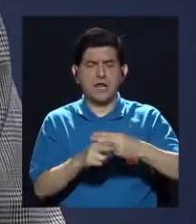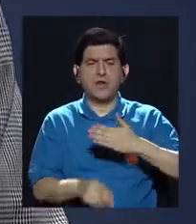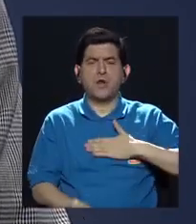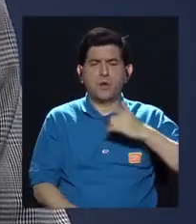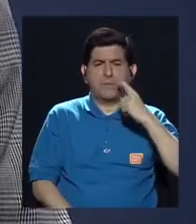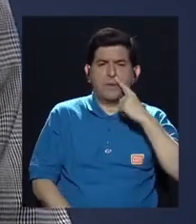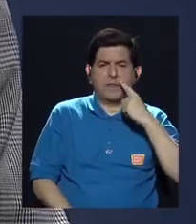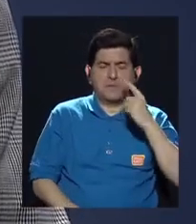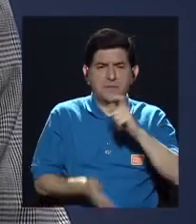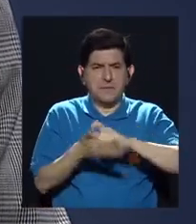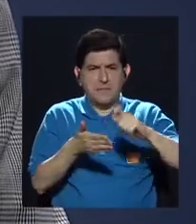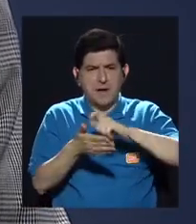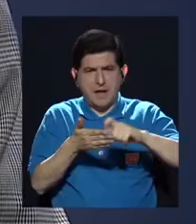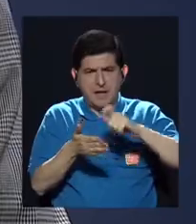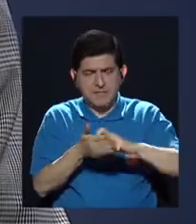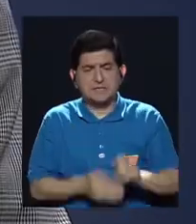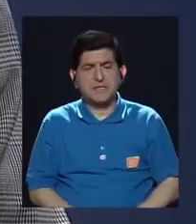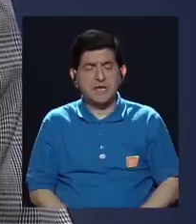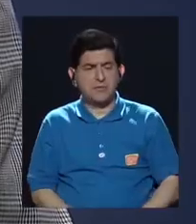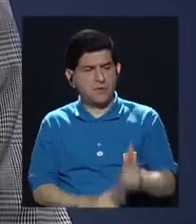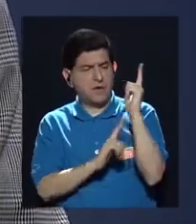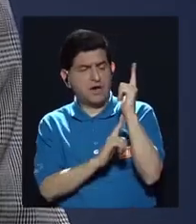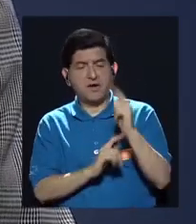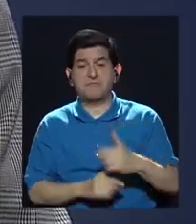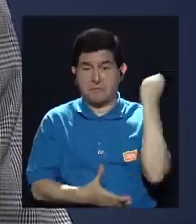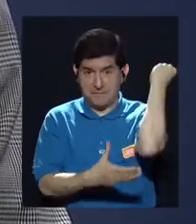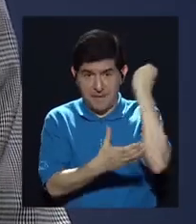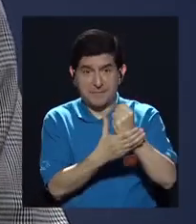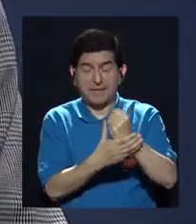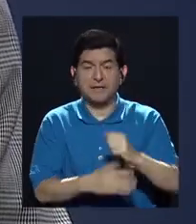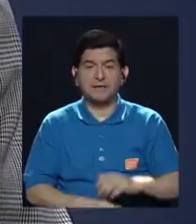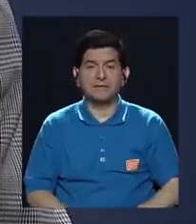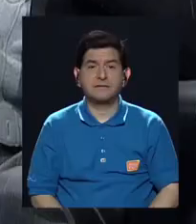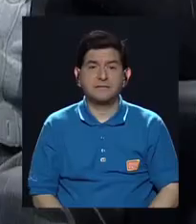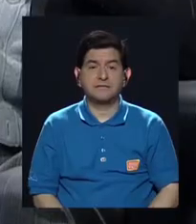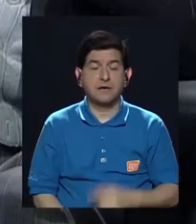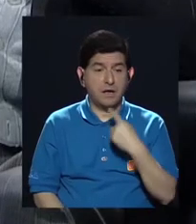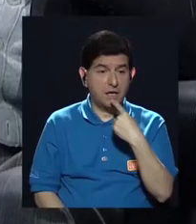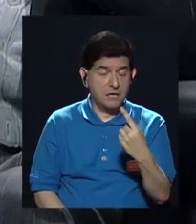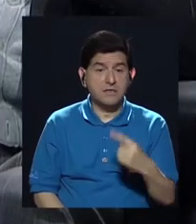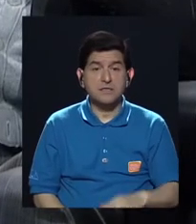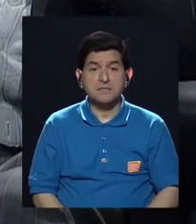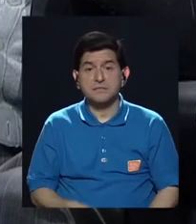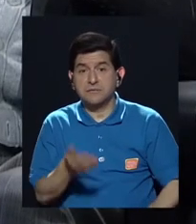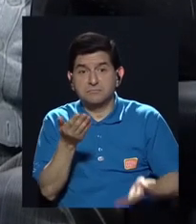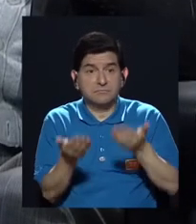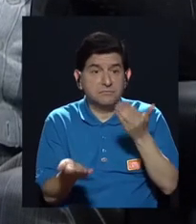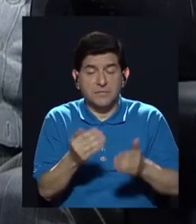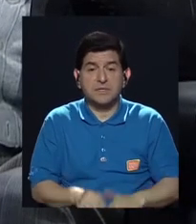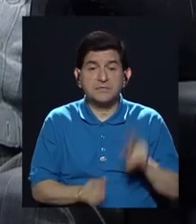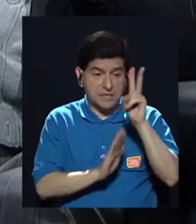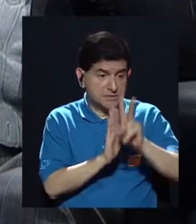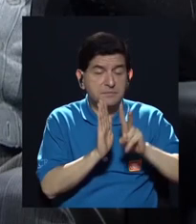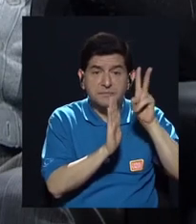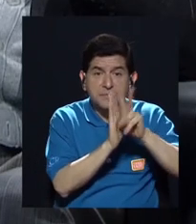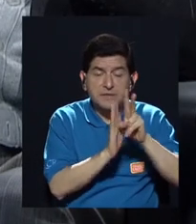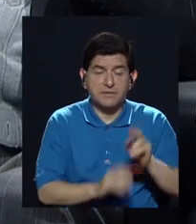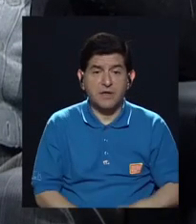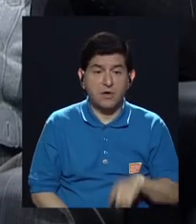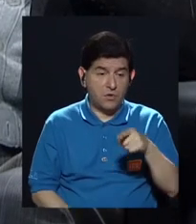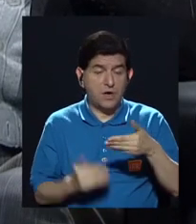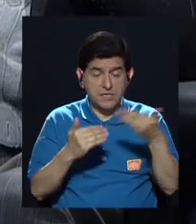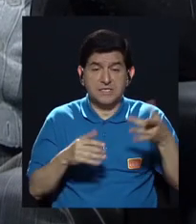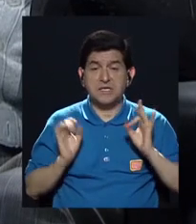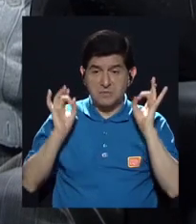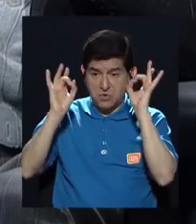de mi padre escrito en la culata del rifle para matarlo, y lo mencionan incluso en el video,